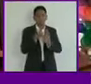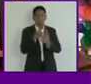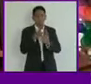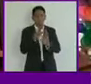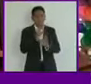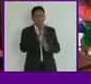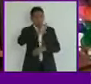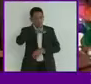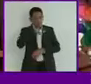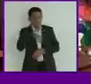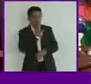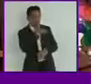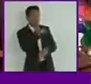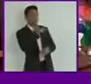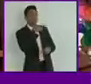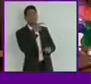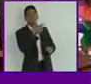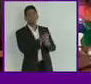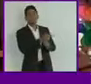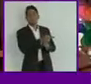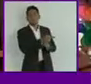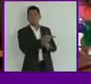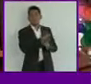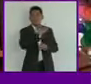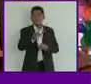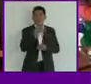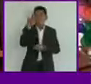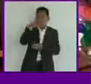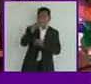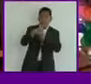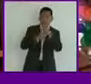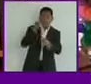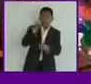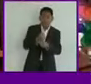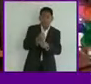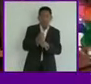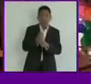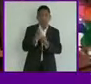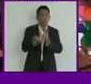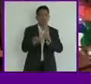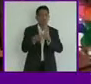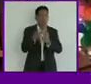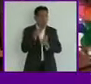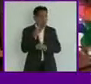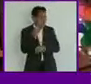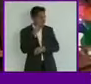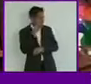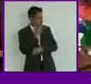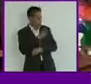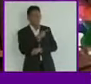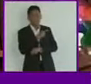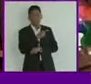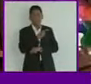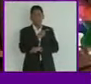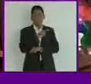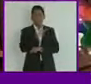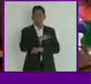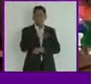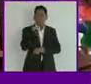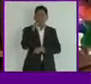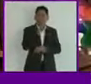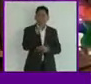educativo, otra escuela que vamos queriendo o buscando para un promedio, ¿sí me explicó? Para un concurso, para el regalo de casa en papá, ¿no? Esa cosa es en todo, ahí